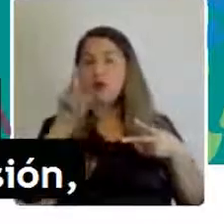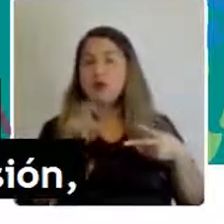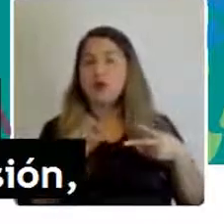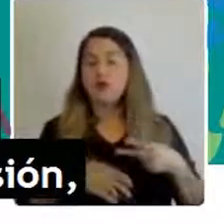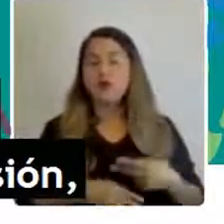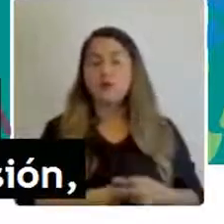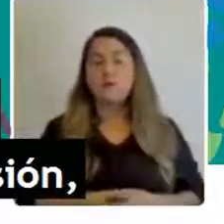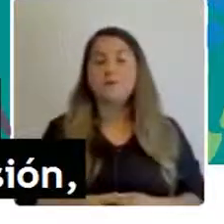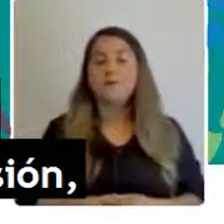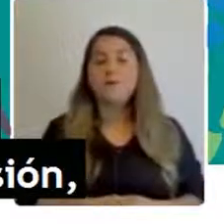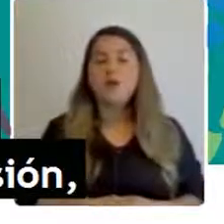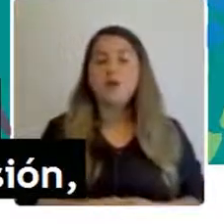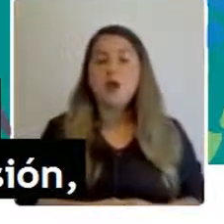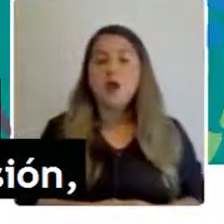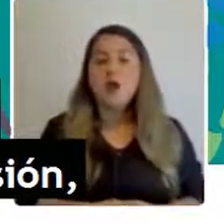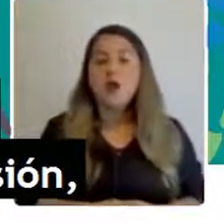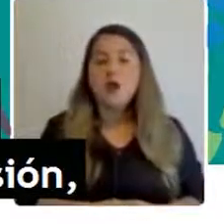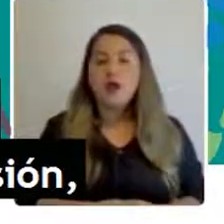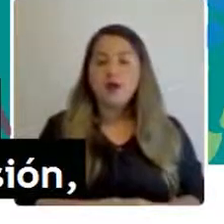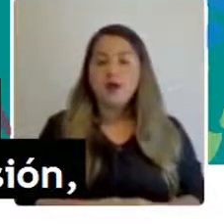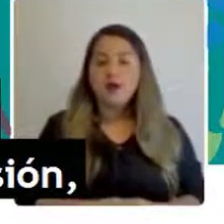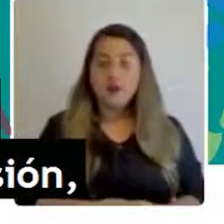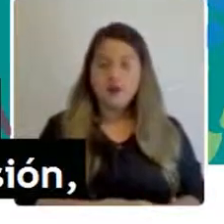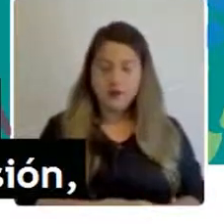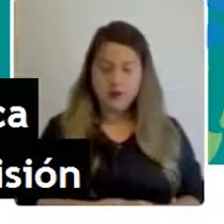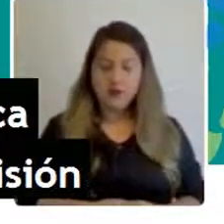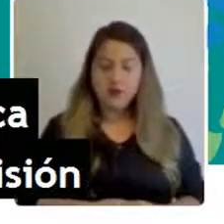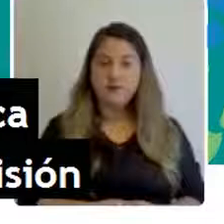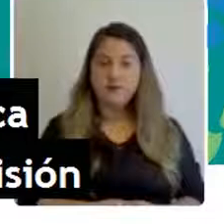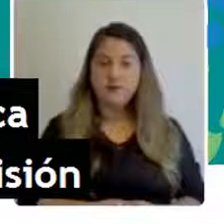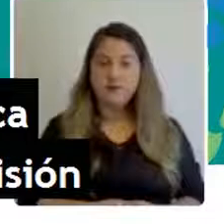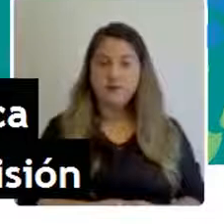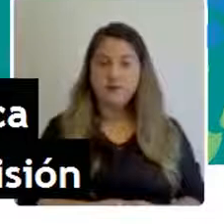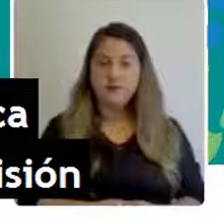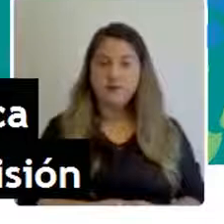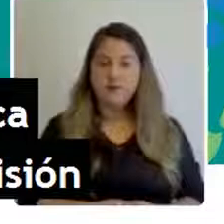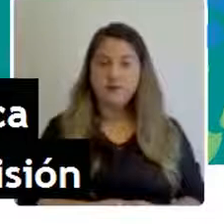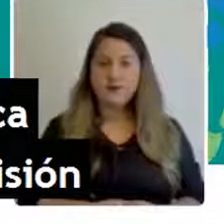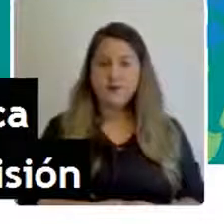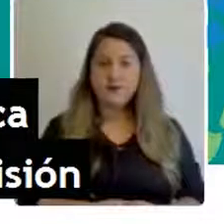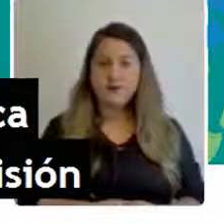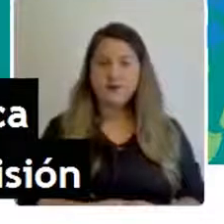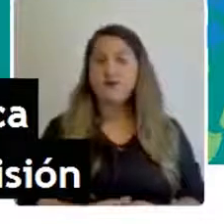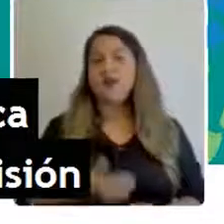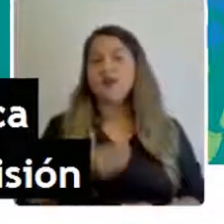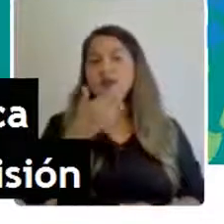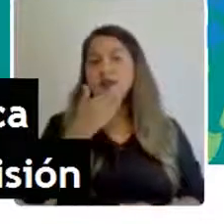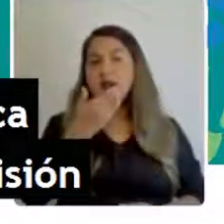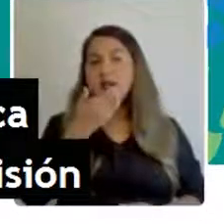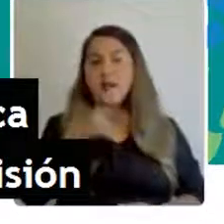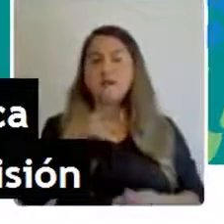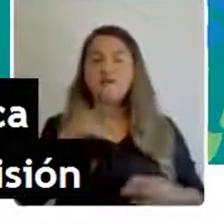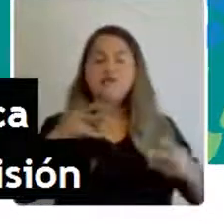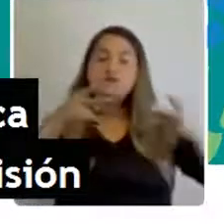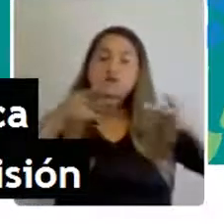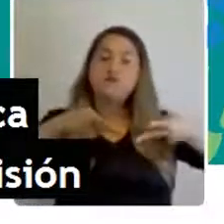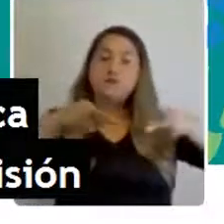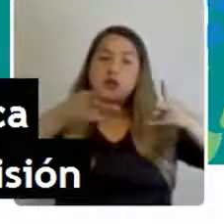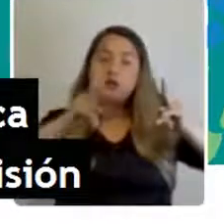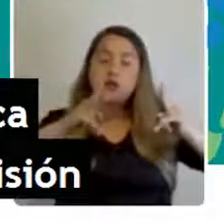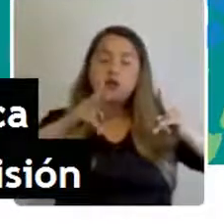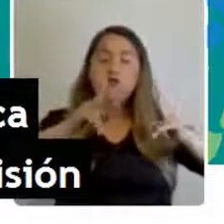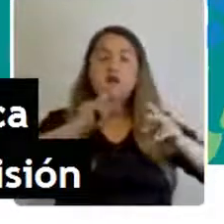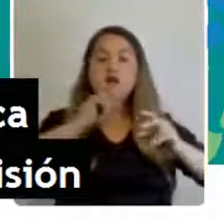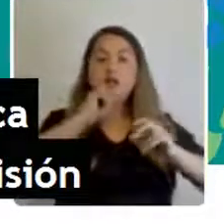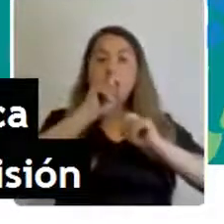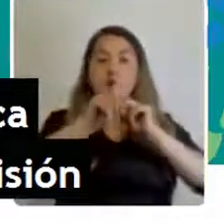la comisión, o como fue formulada en su última ocasión, también permite la consulta